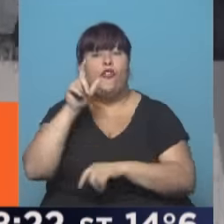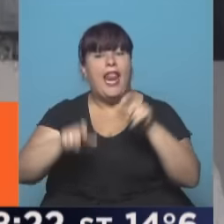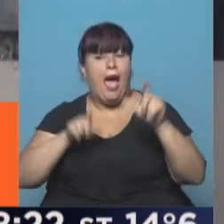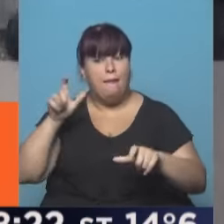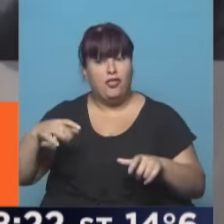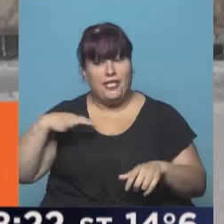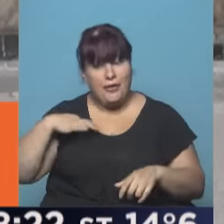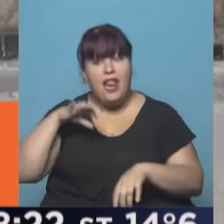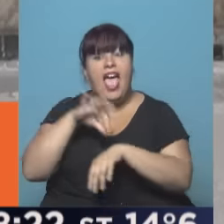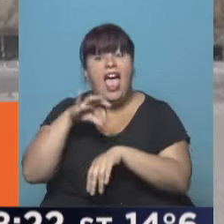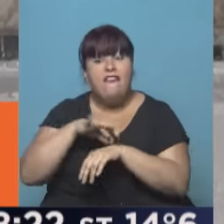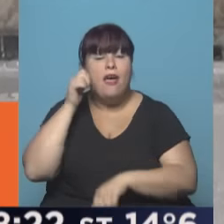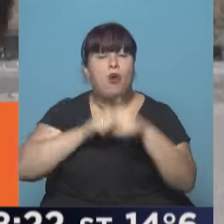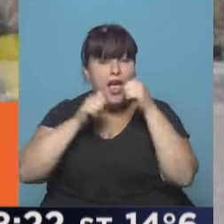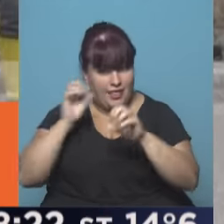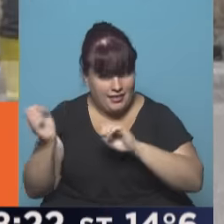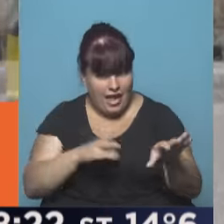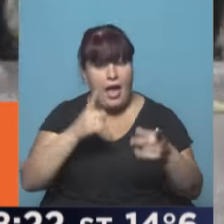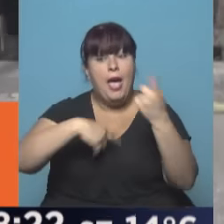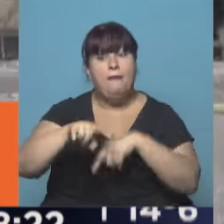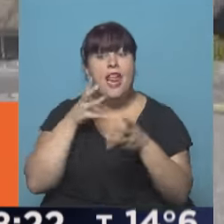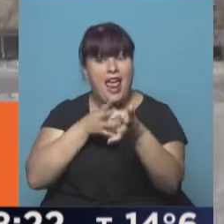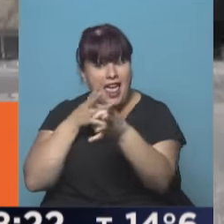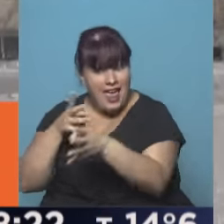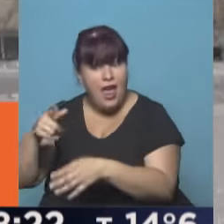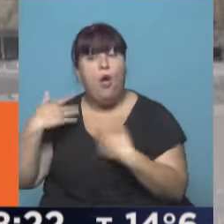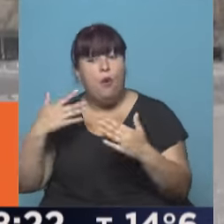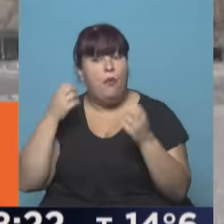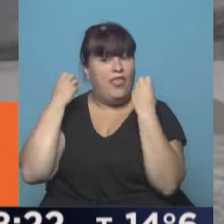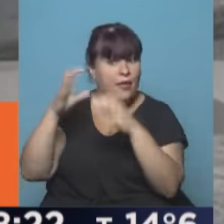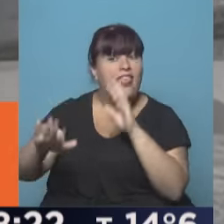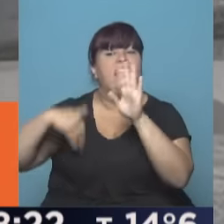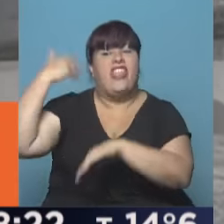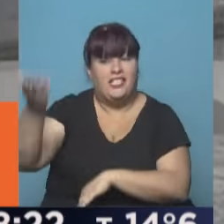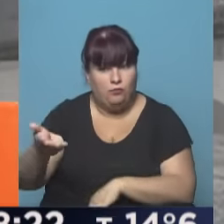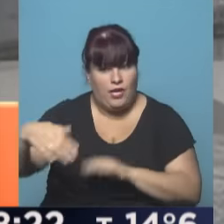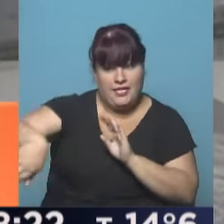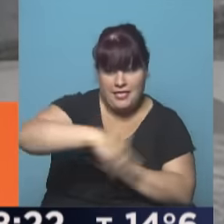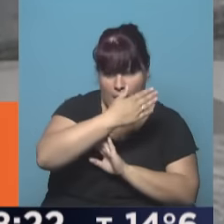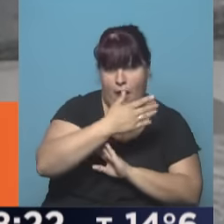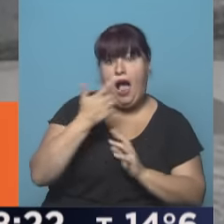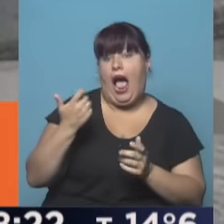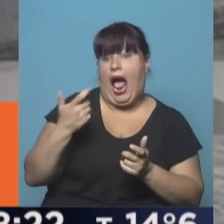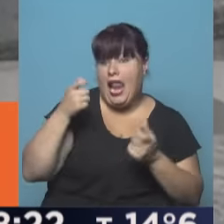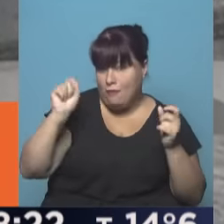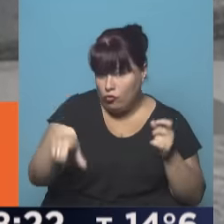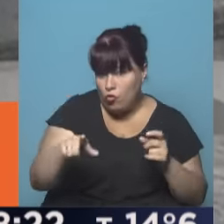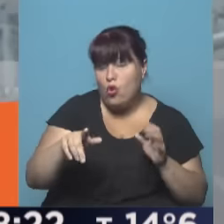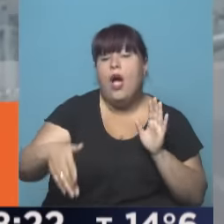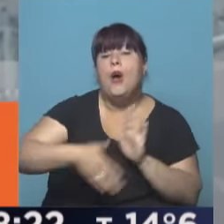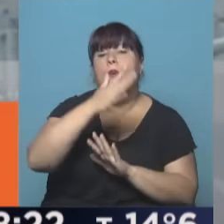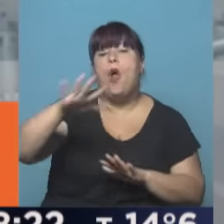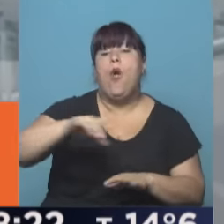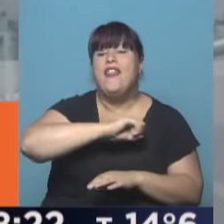población civil y de los enfermos y heridos, mientras que los combatientes podrán abandonar después la ciudad con sus armas ligeras en dirección a